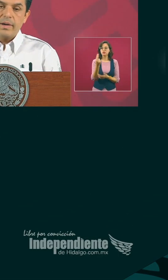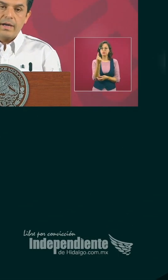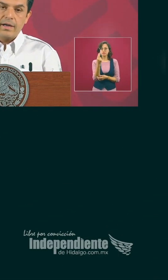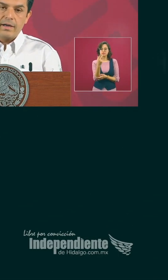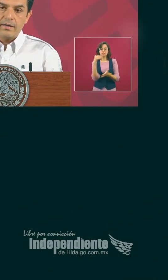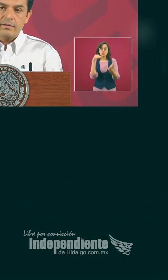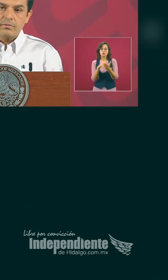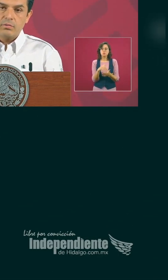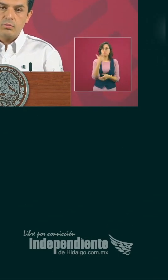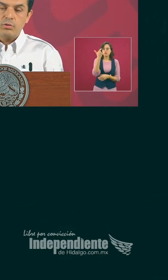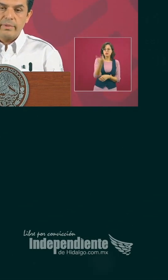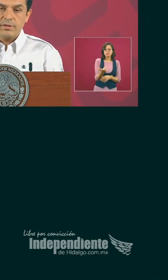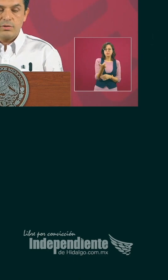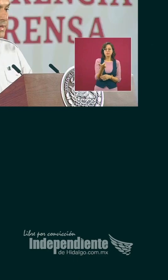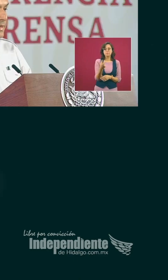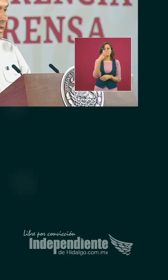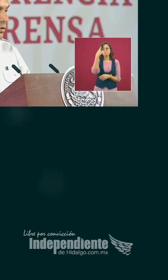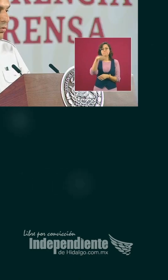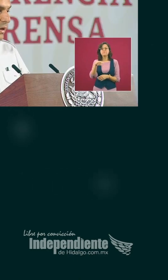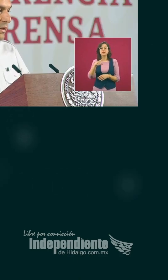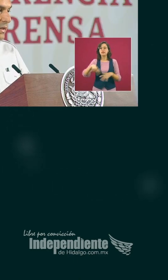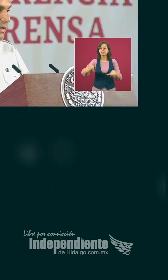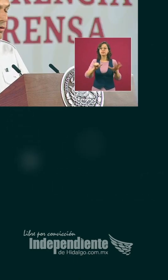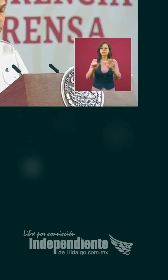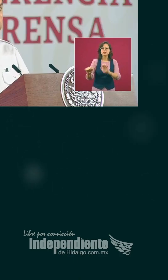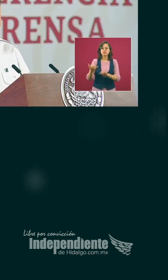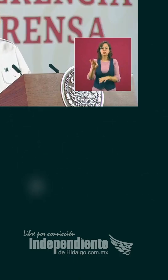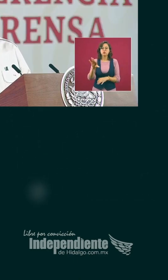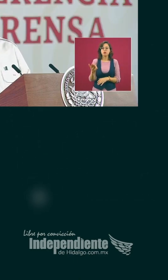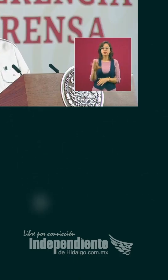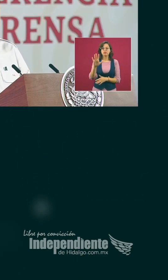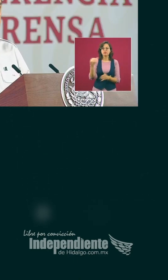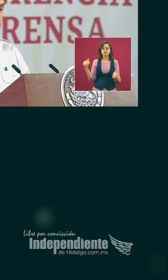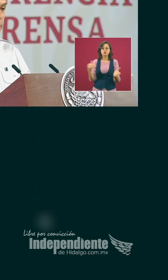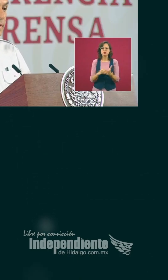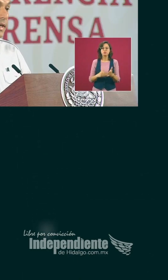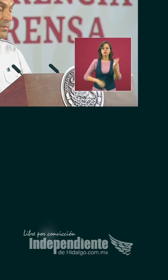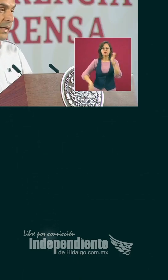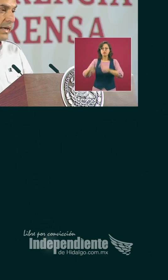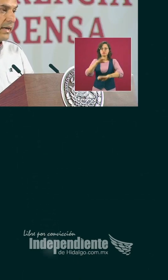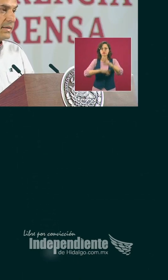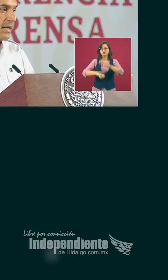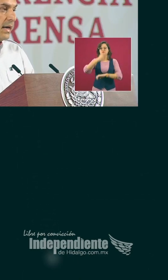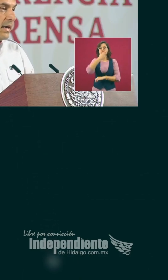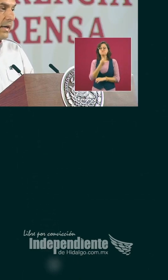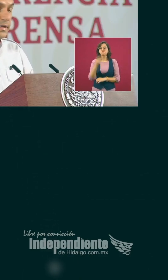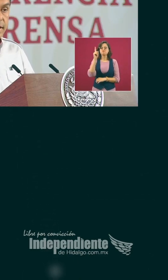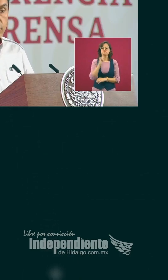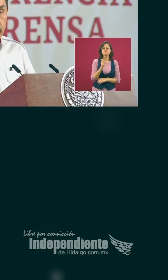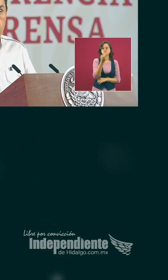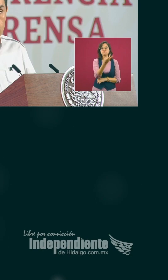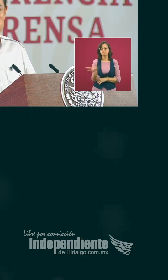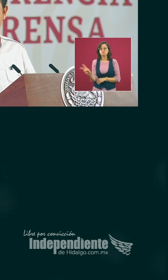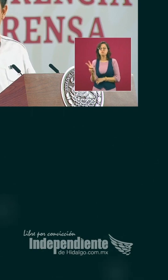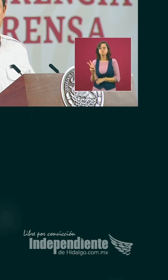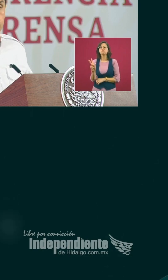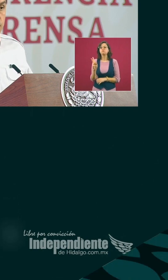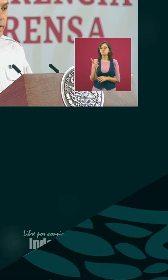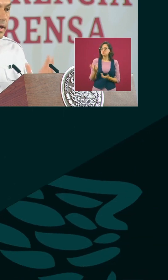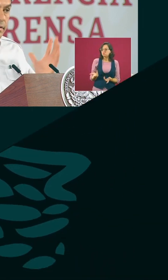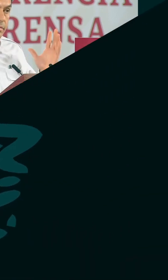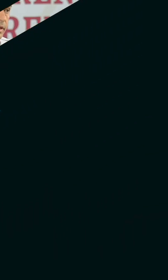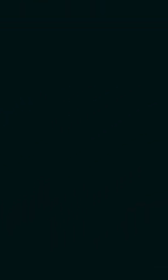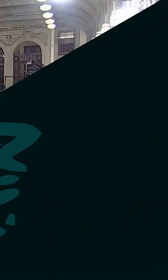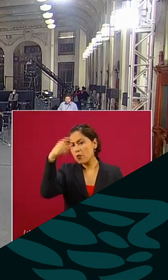Y con respecto a la compra de ventiladores que hizo el IMSS Hidalgo, Robledo explicó el proceso y resaltó la transparencia del